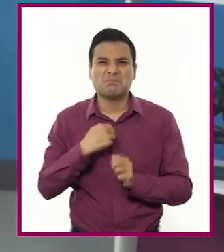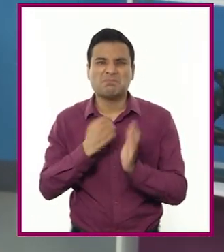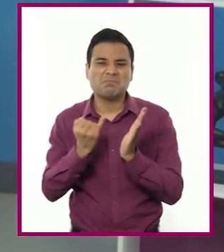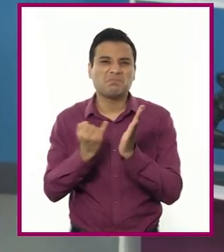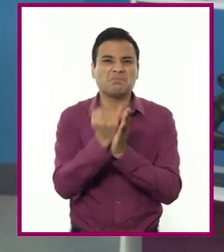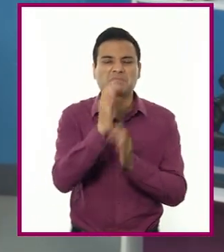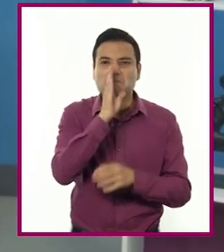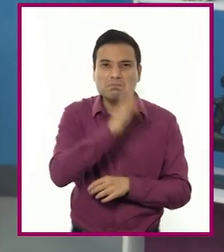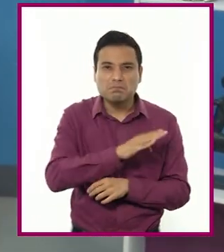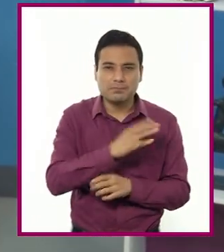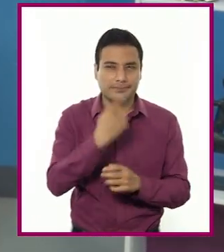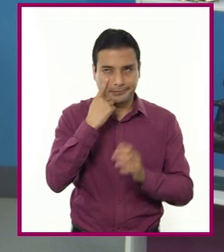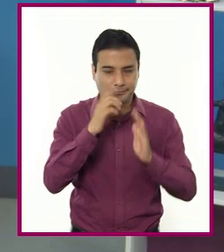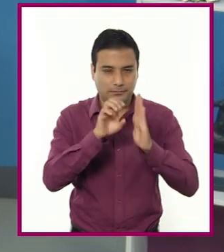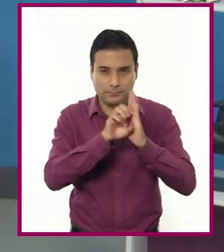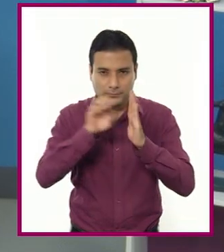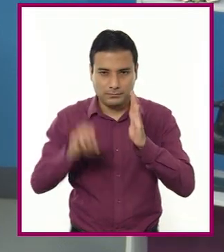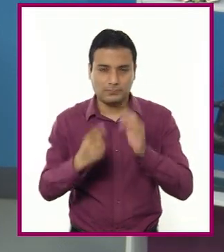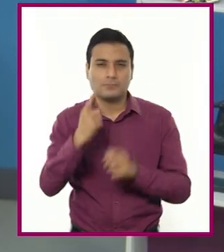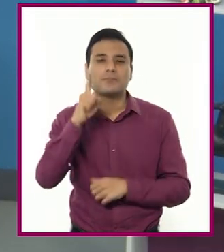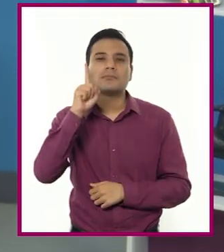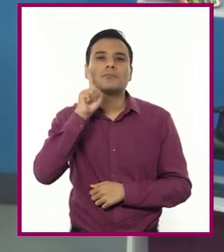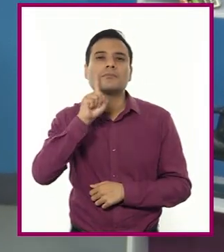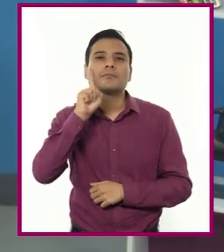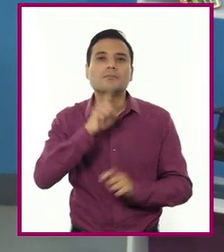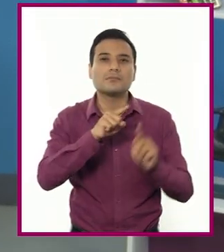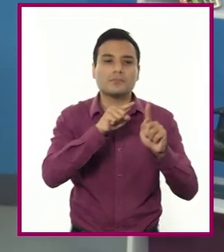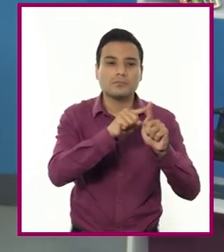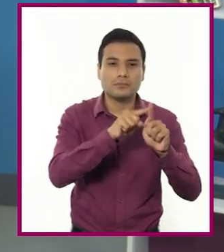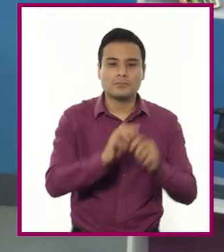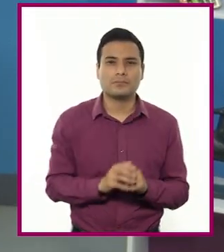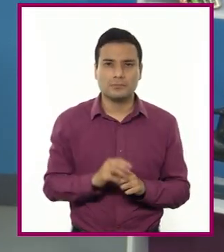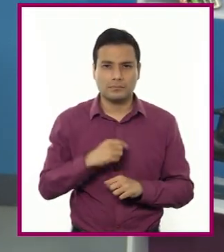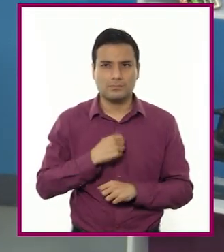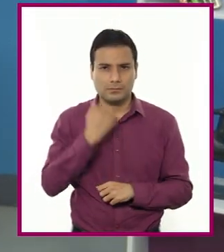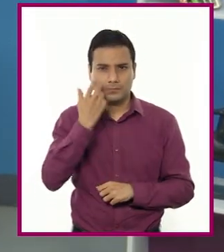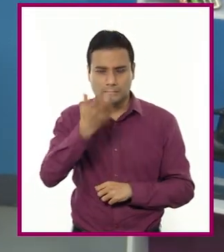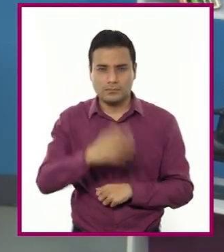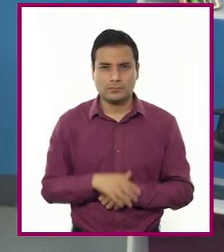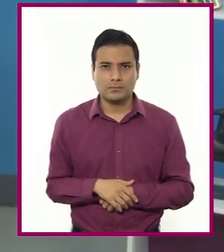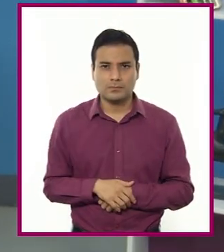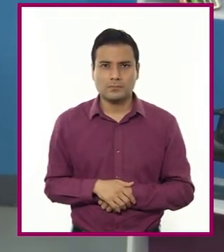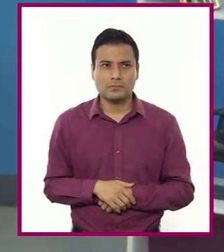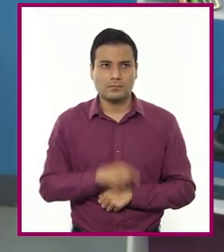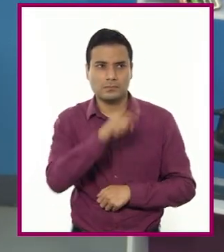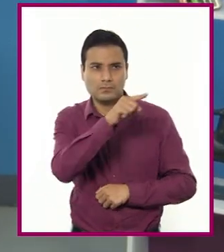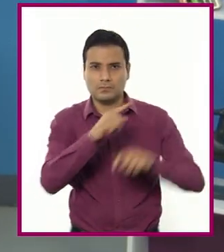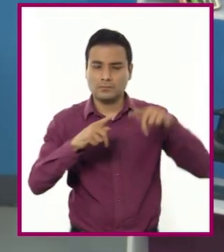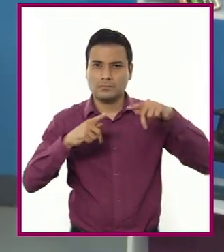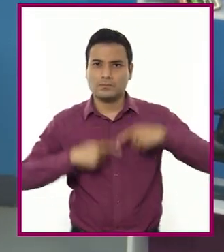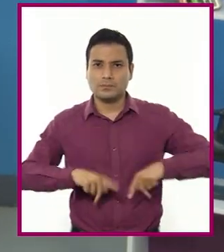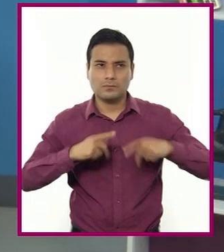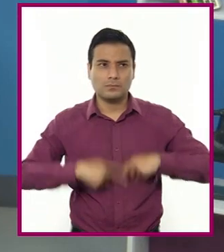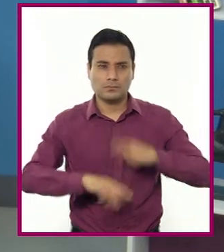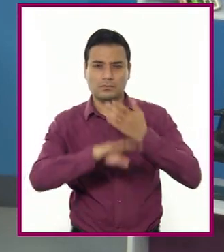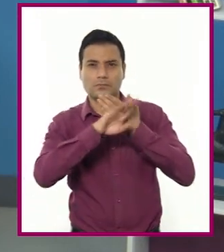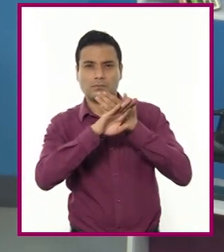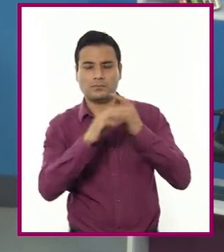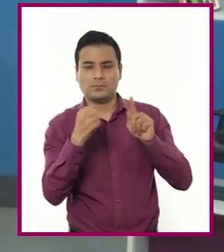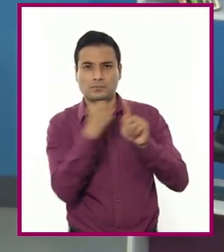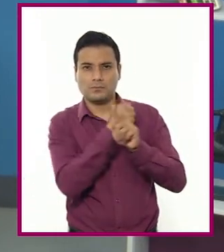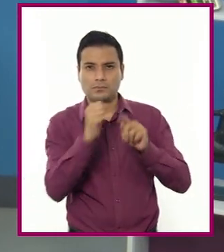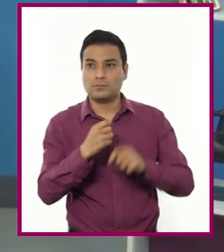Por ejemplo, si una mujer quiere ejercer acción legal contra alguien que la agrede, si la autoridad